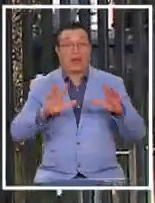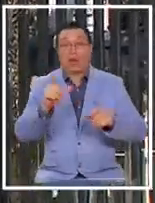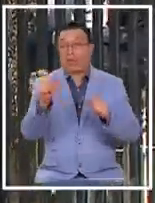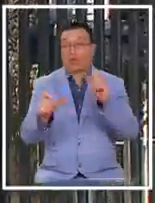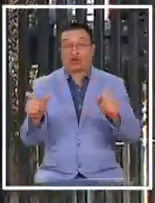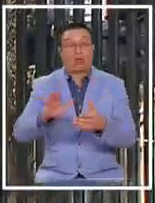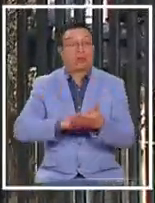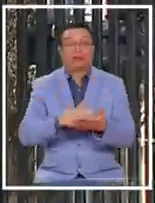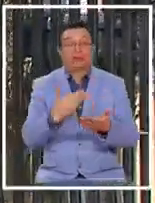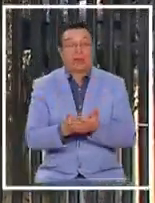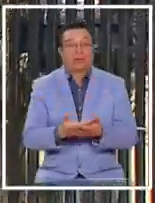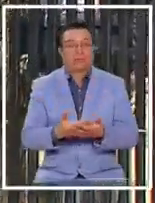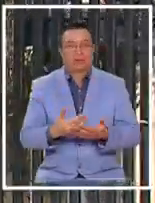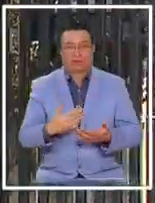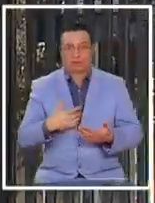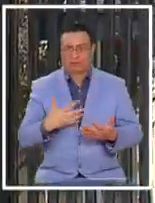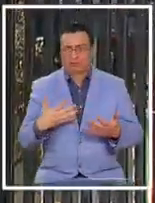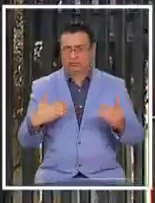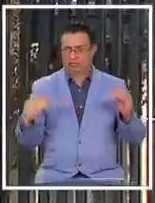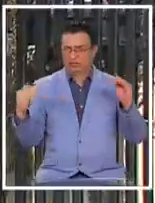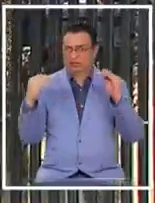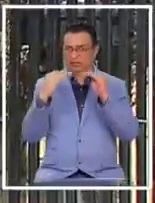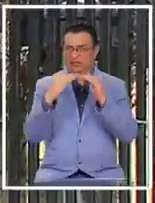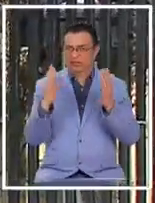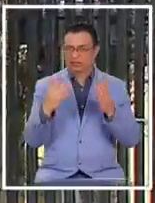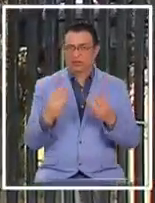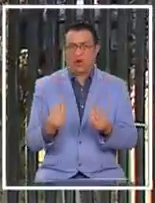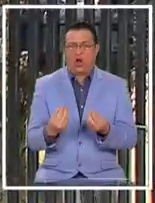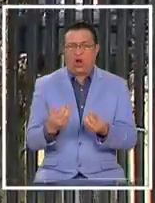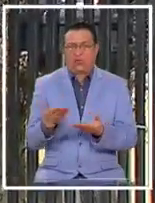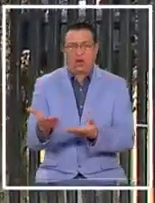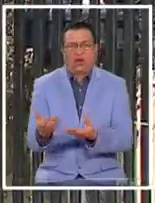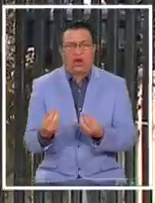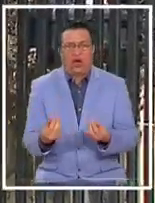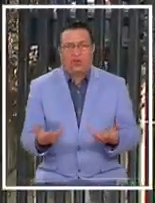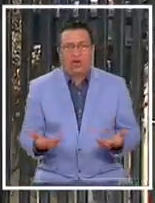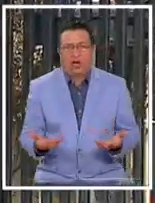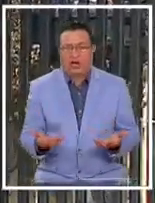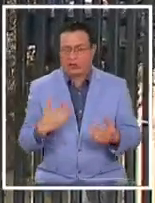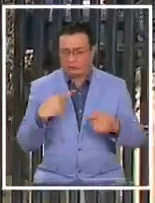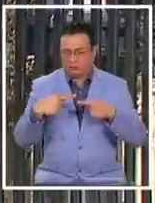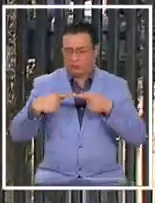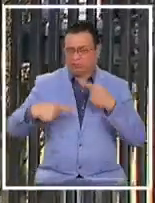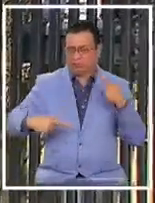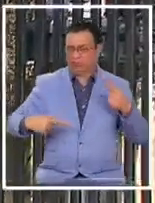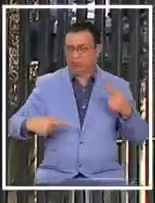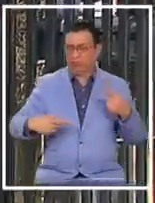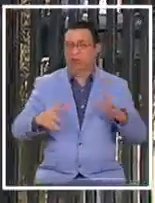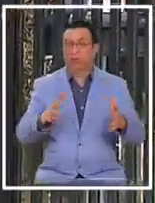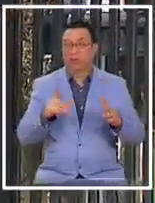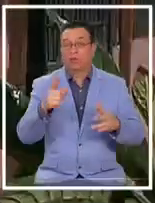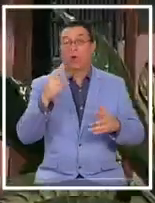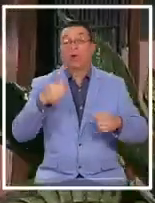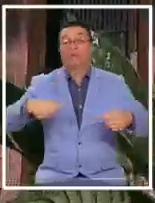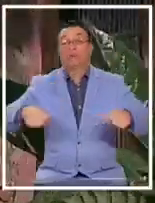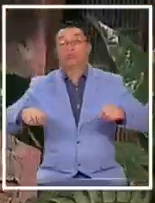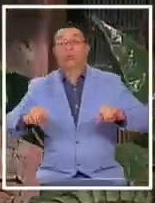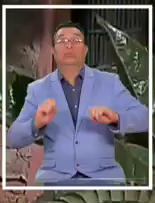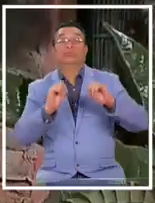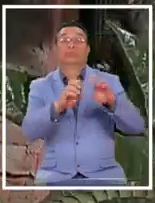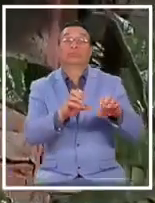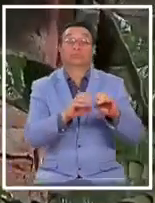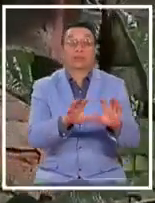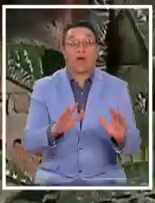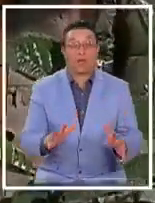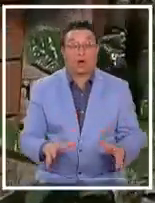estaba sano. Entonces yo le digo, pero no me cuadra, ¿qué pasa acá? Le digo yo, qué raro. Me dice que posiblemente algún delivery.